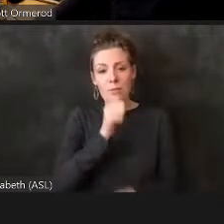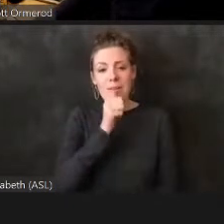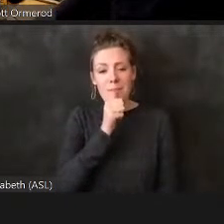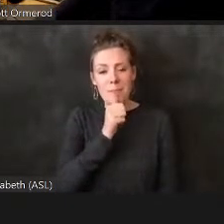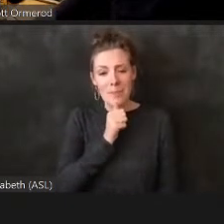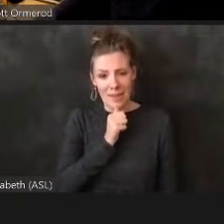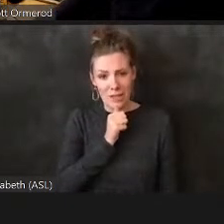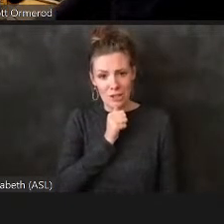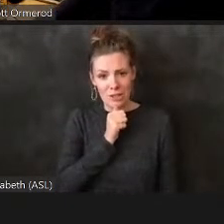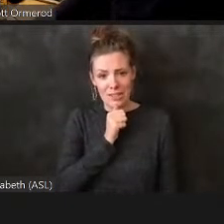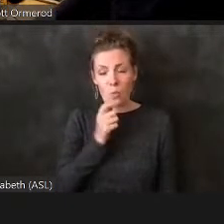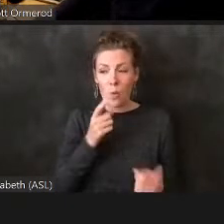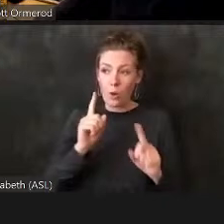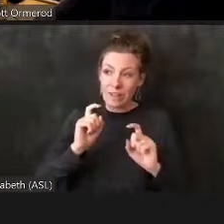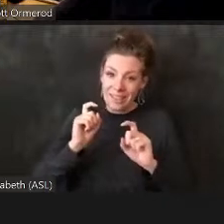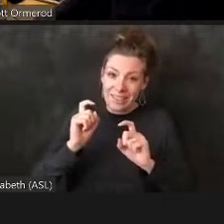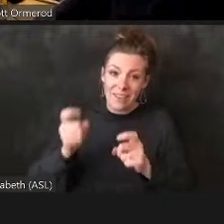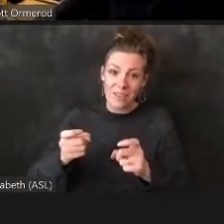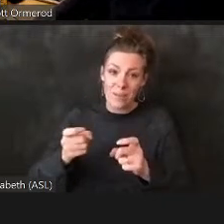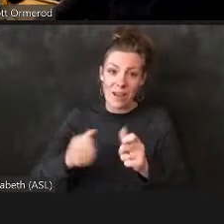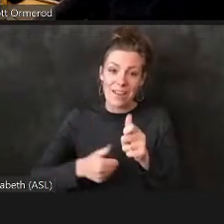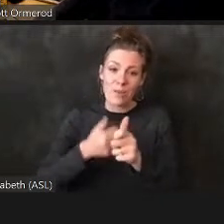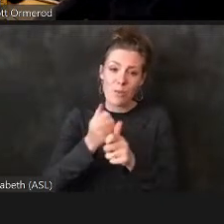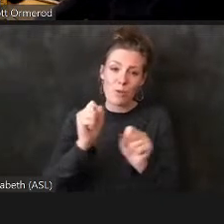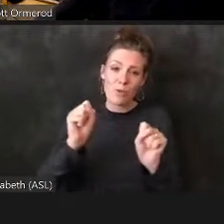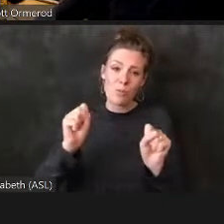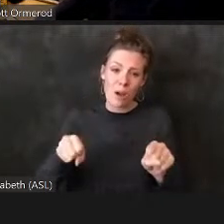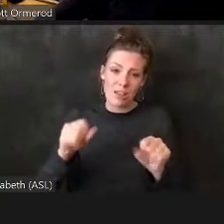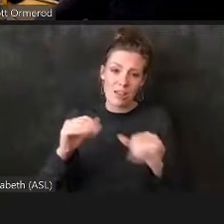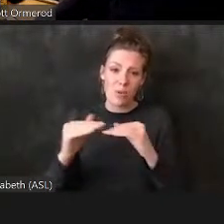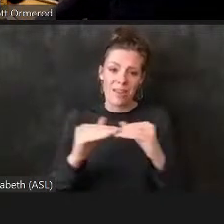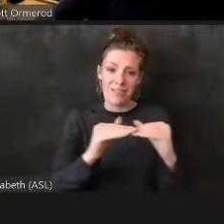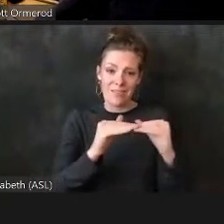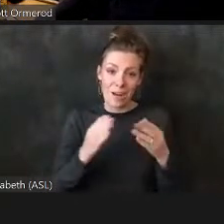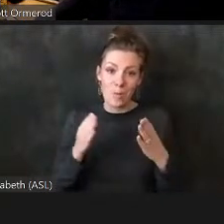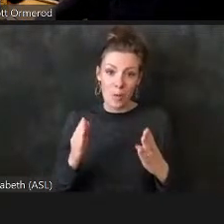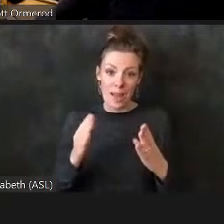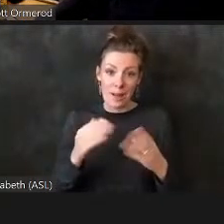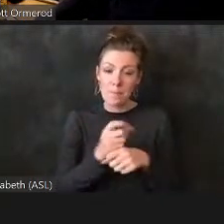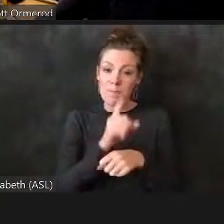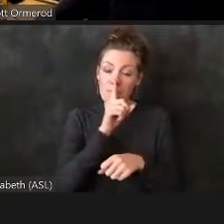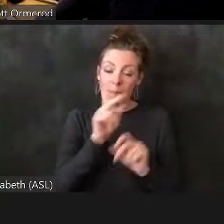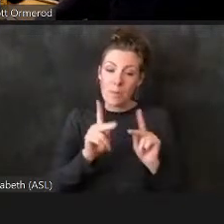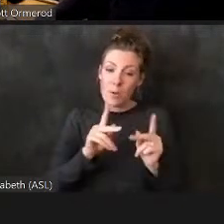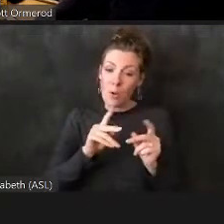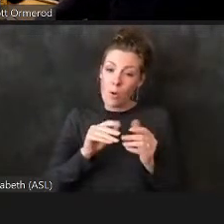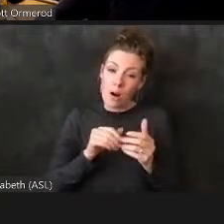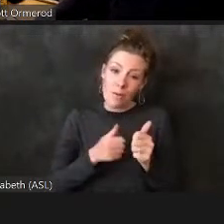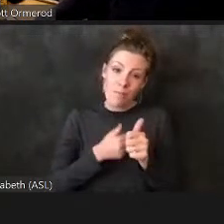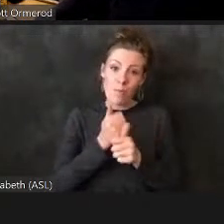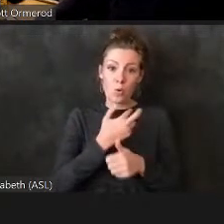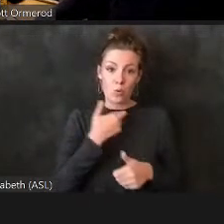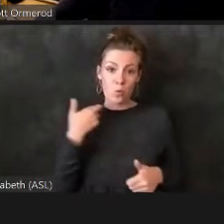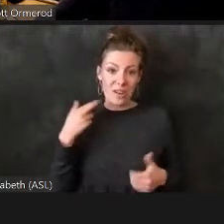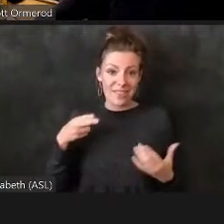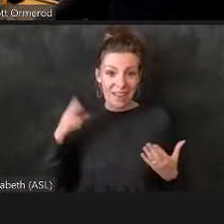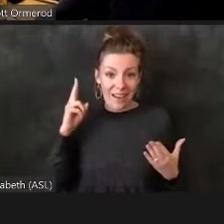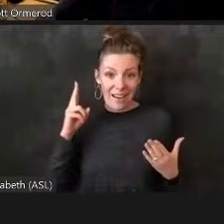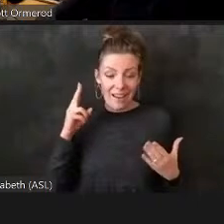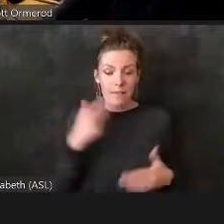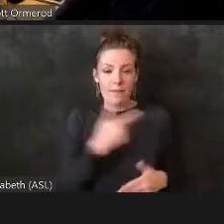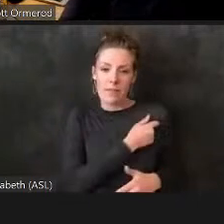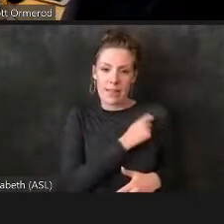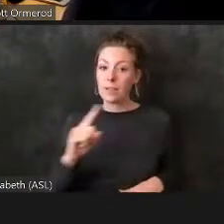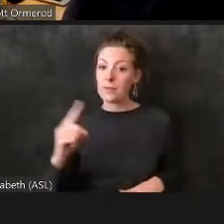necesitamos de estar pacientes en lo que estamos distribuyendo las vacunas, asegurando de que los que están más vulnerables son los que